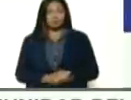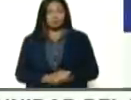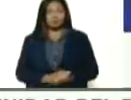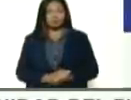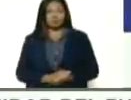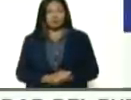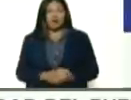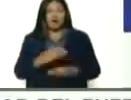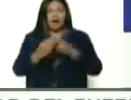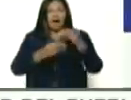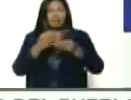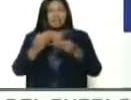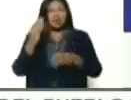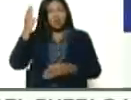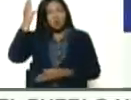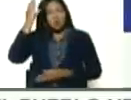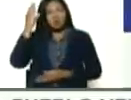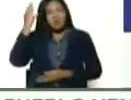crear conciencia